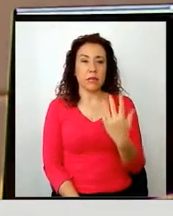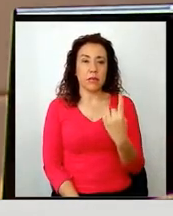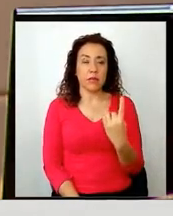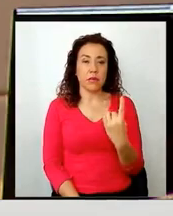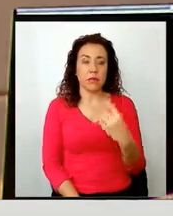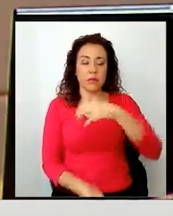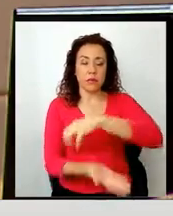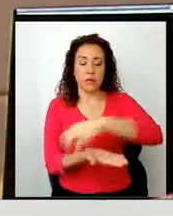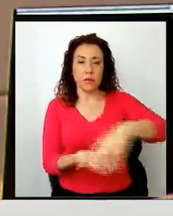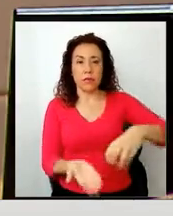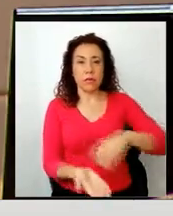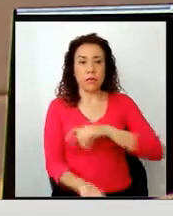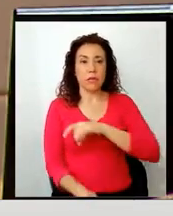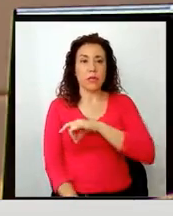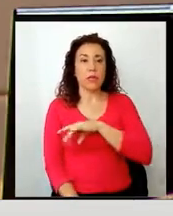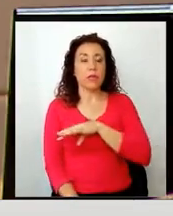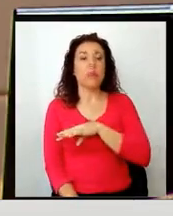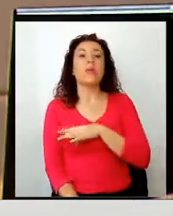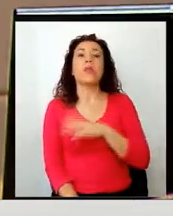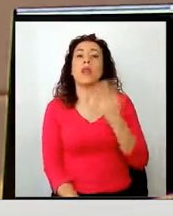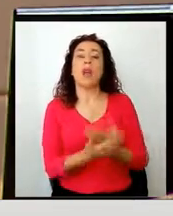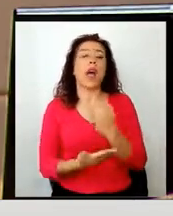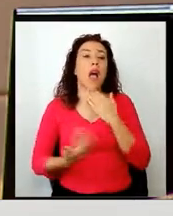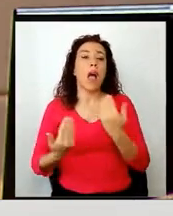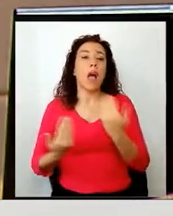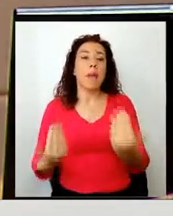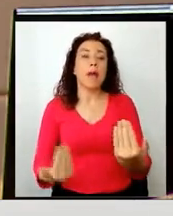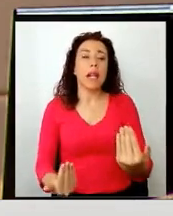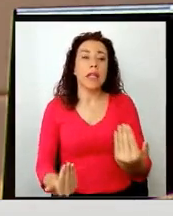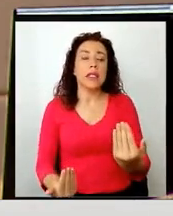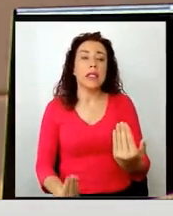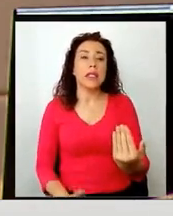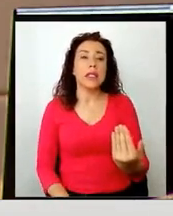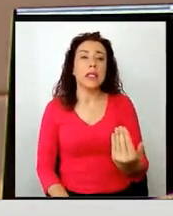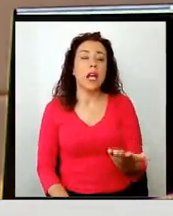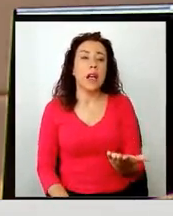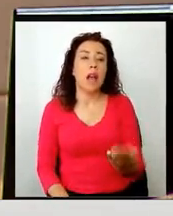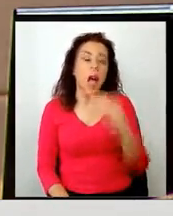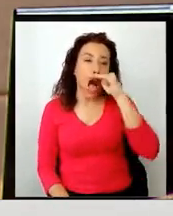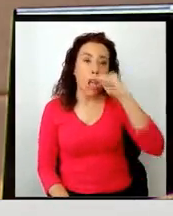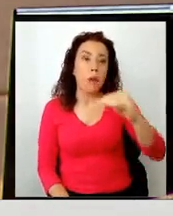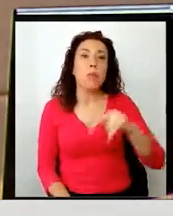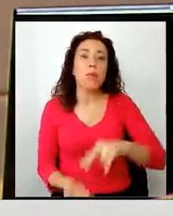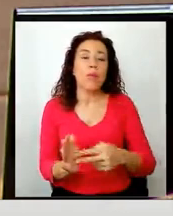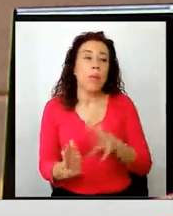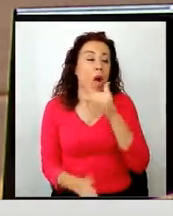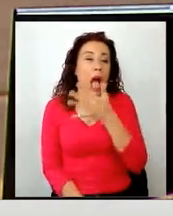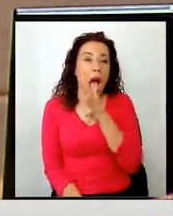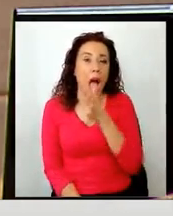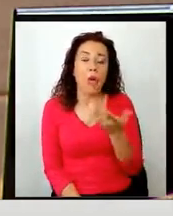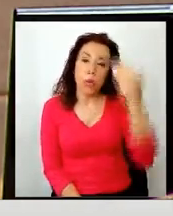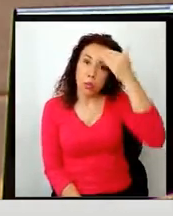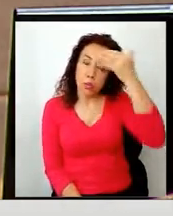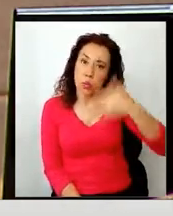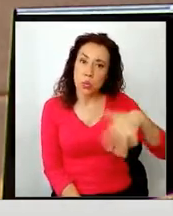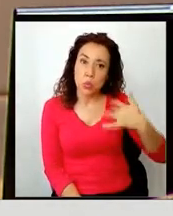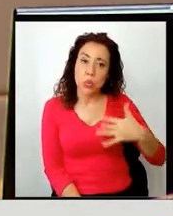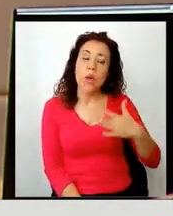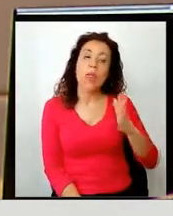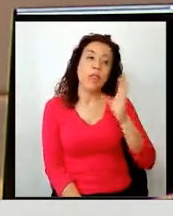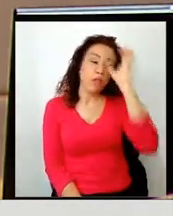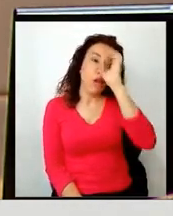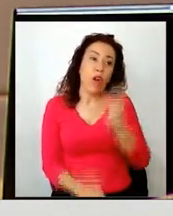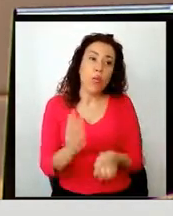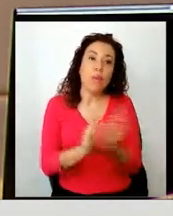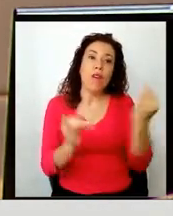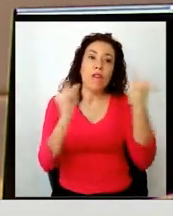bajo la emergencia agrícola por déficit hídrico Y eso es un tema absolutamente preocupante por eso es bueno Buscar nuevas Fuentes para